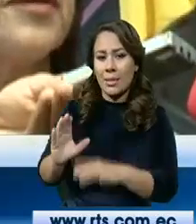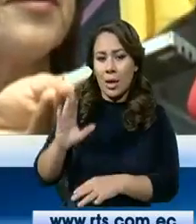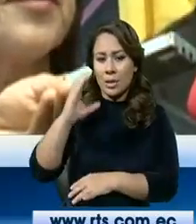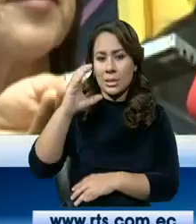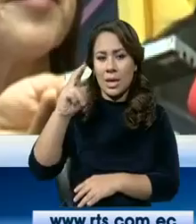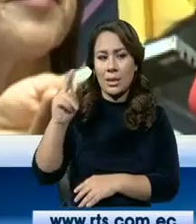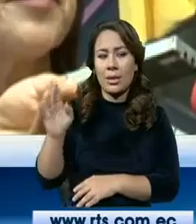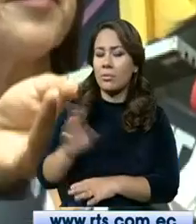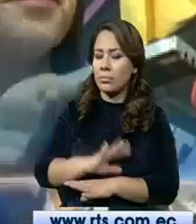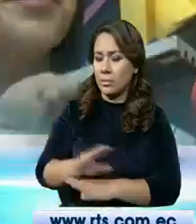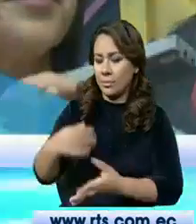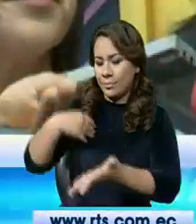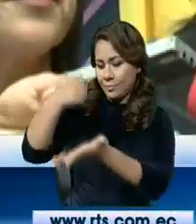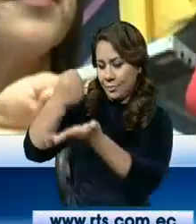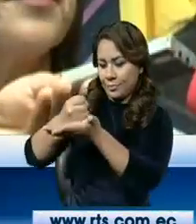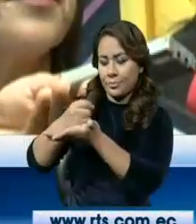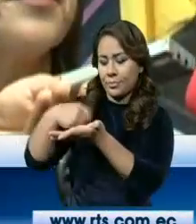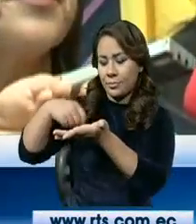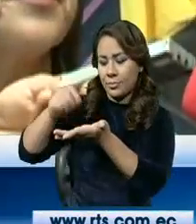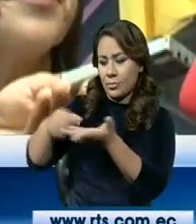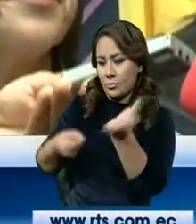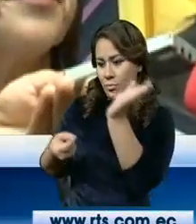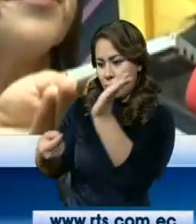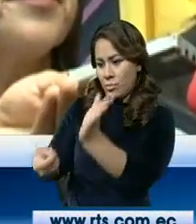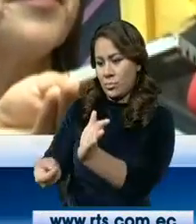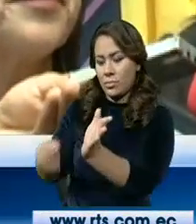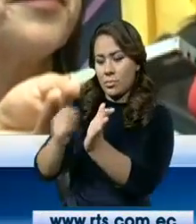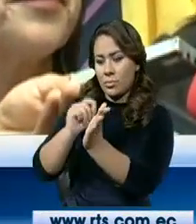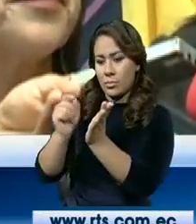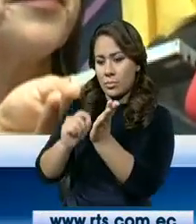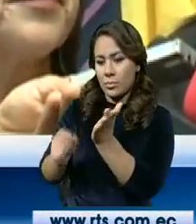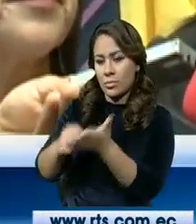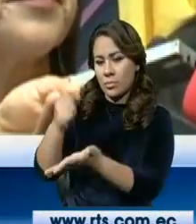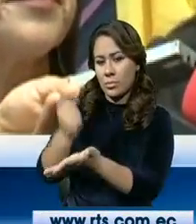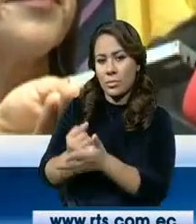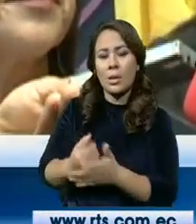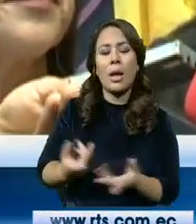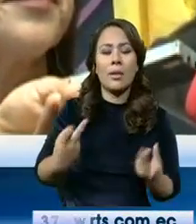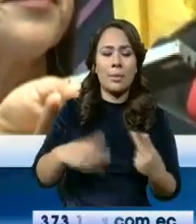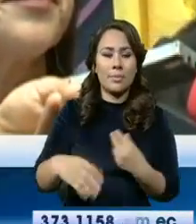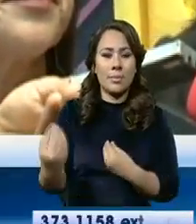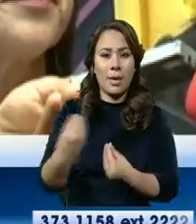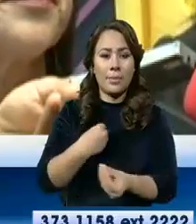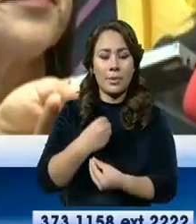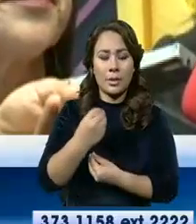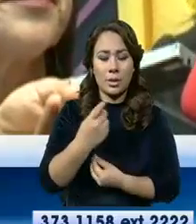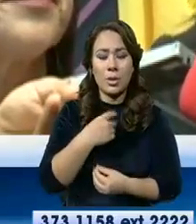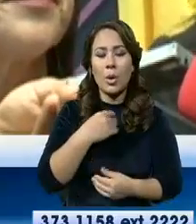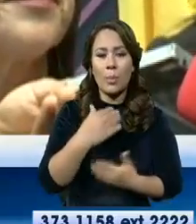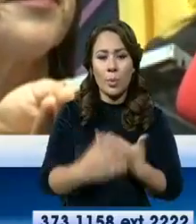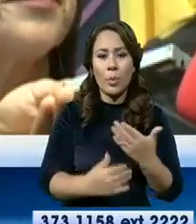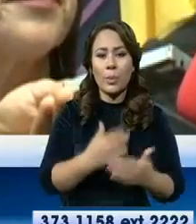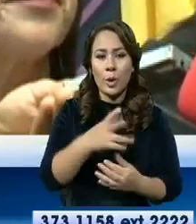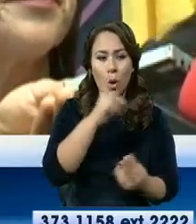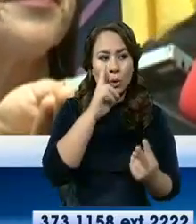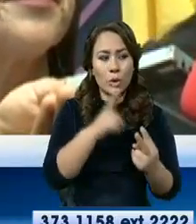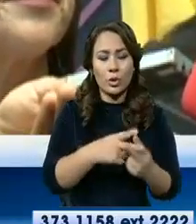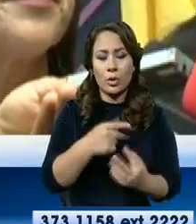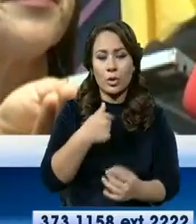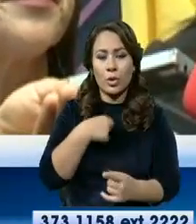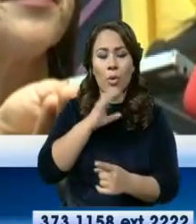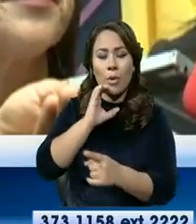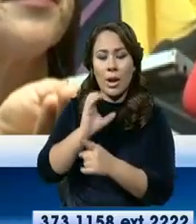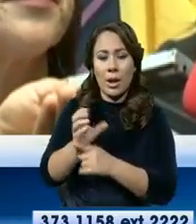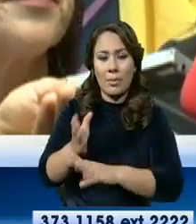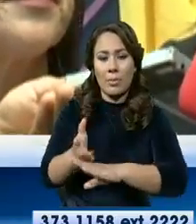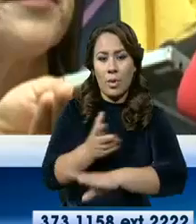la fe de presentación en el acta que le he entregado y ha indicado que inmediatamente van a conocer la impugnación que tengo yo presentadas a